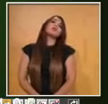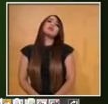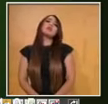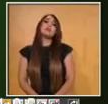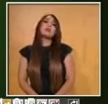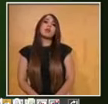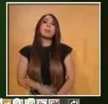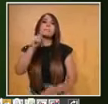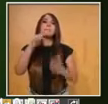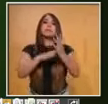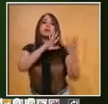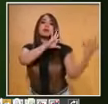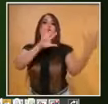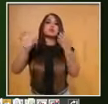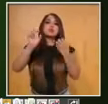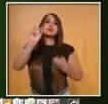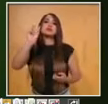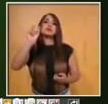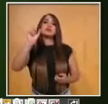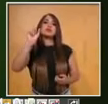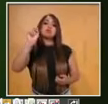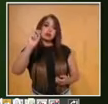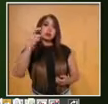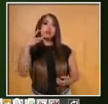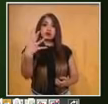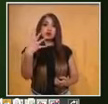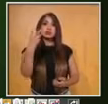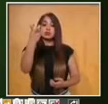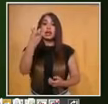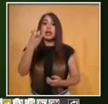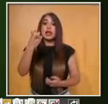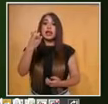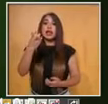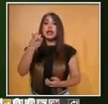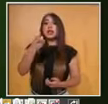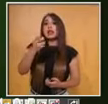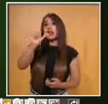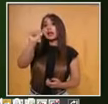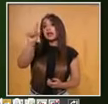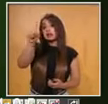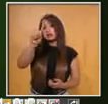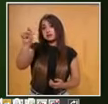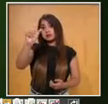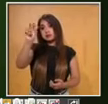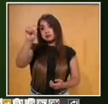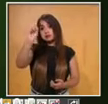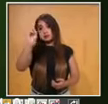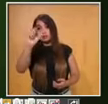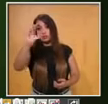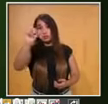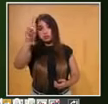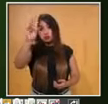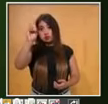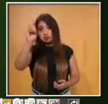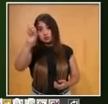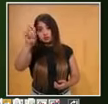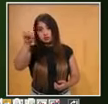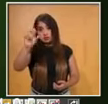Ya para 1934, el general Lázaro Cárdenas fue electo presidente de nuestro país.